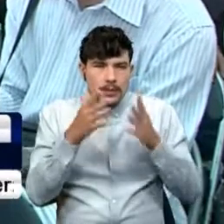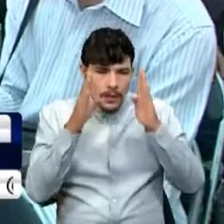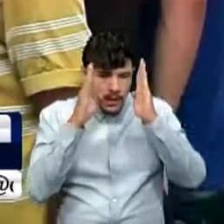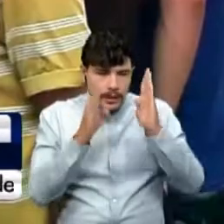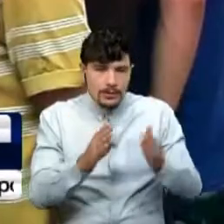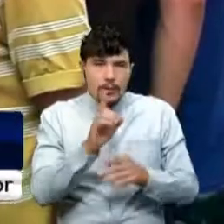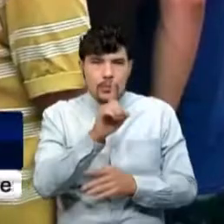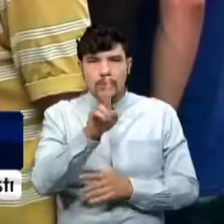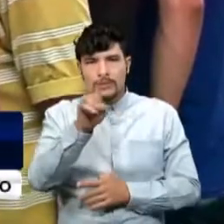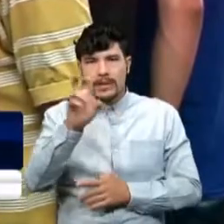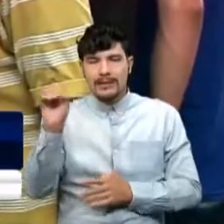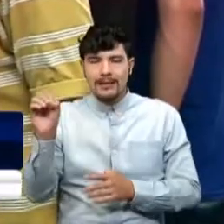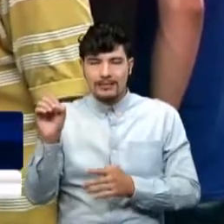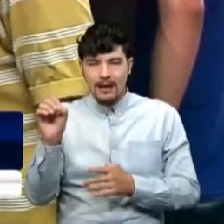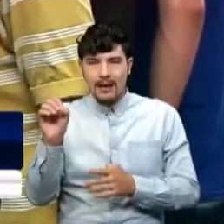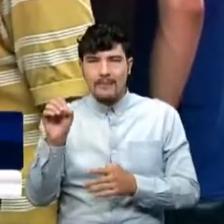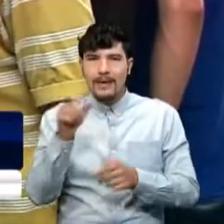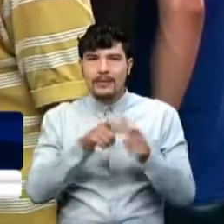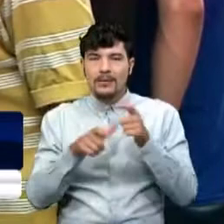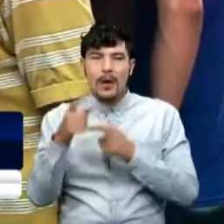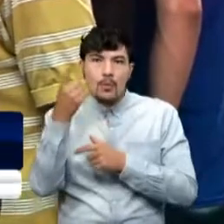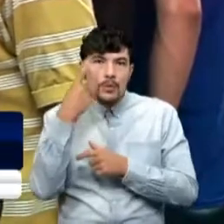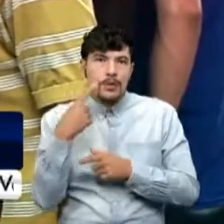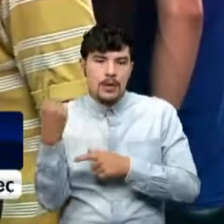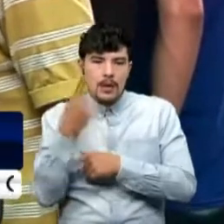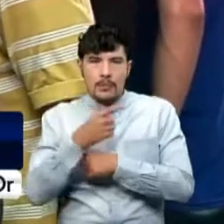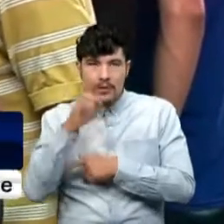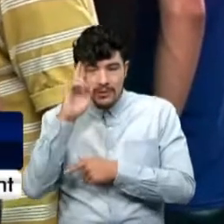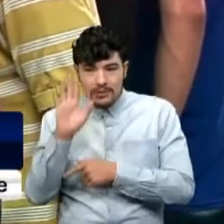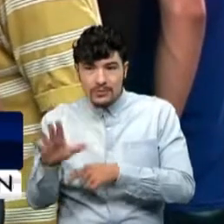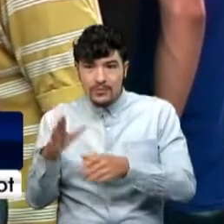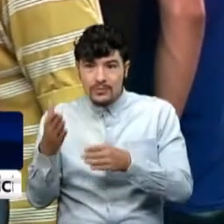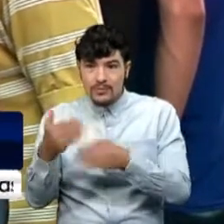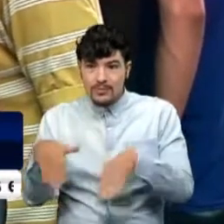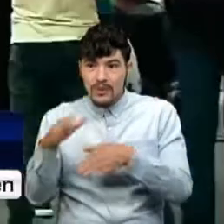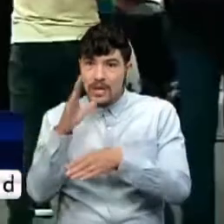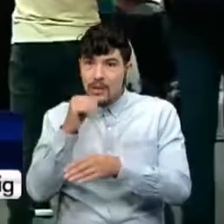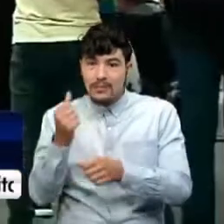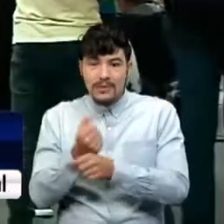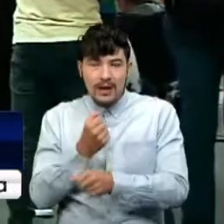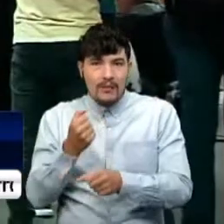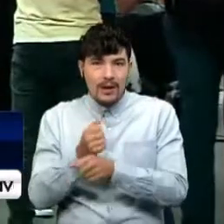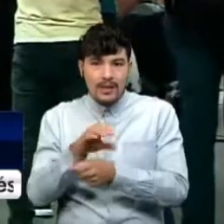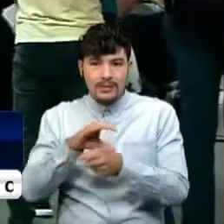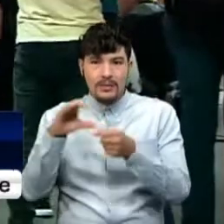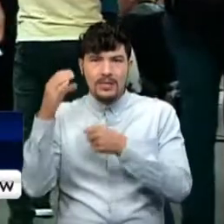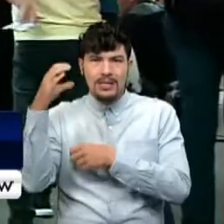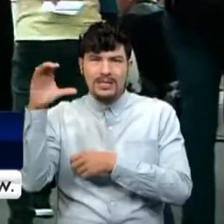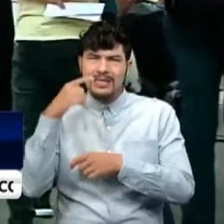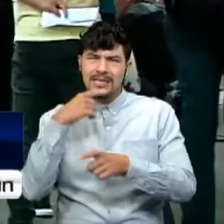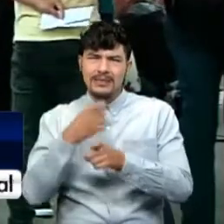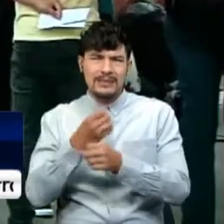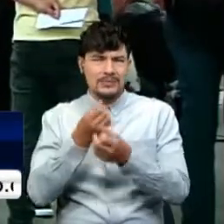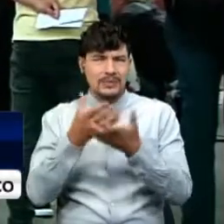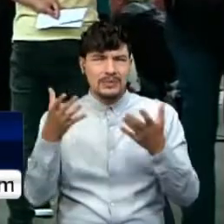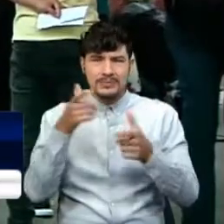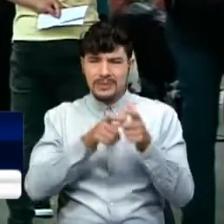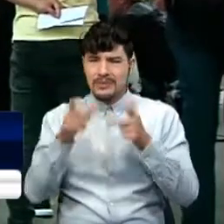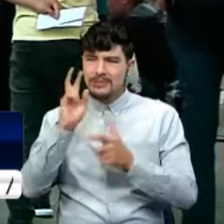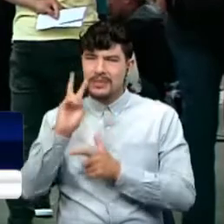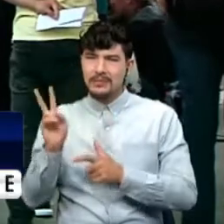personas diarias. Para la agencia, la crítica situación laboral en Cúcuta un poco se agudiza con la llegada de